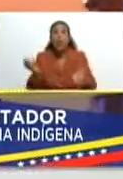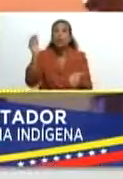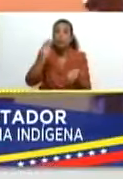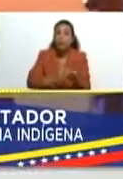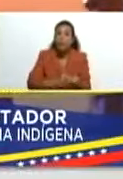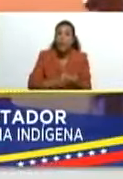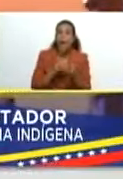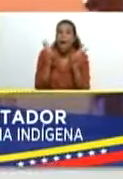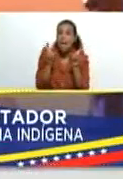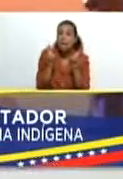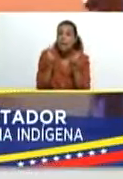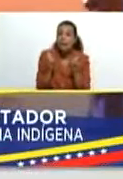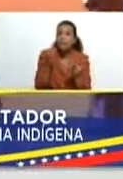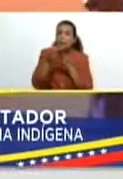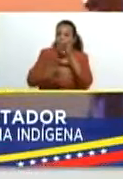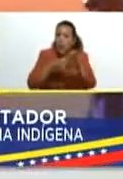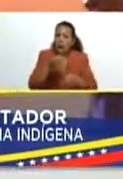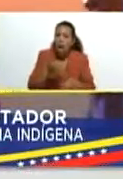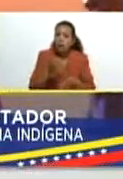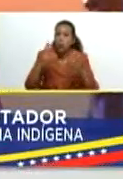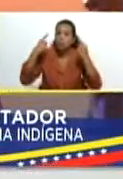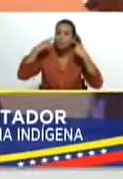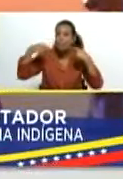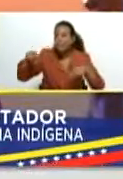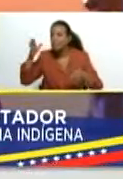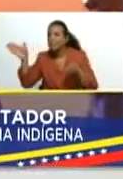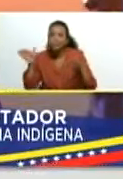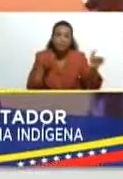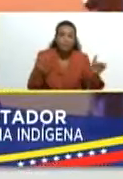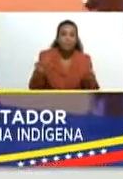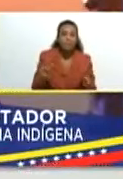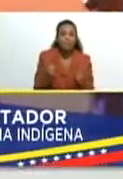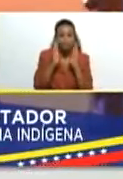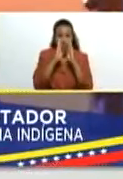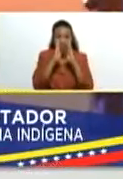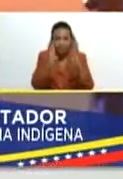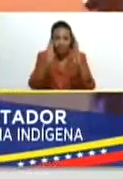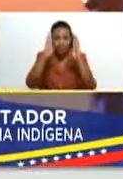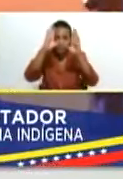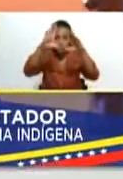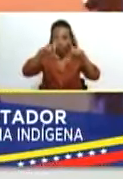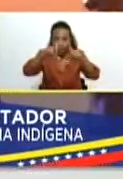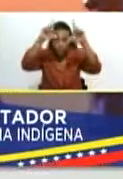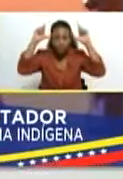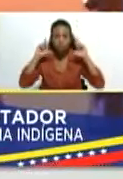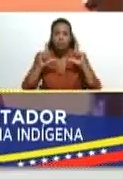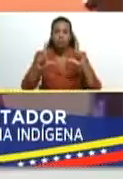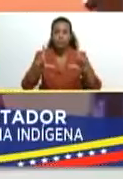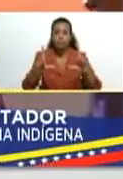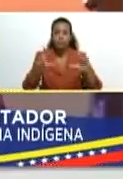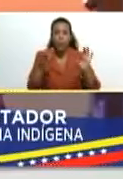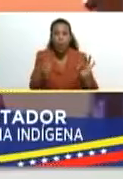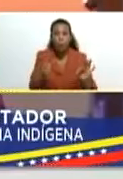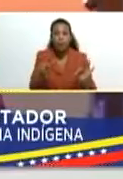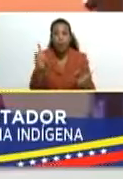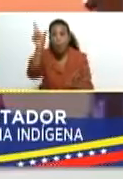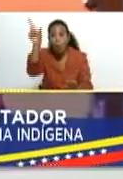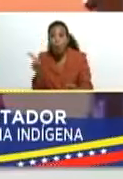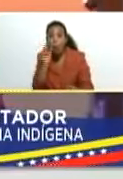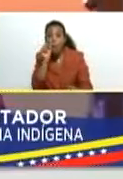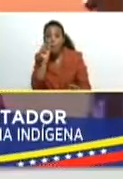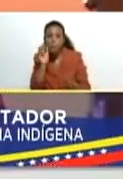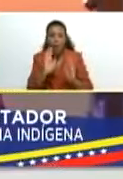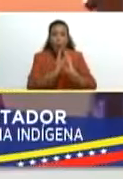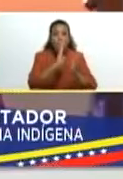para volver al punto, importante. Aquí Ernesto se trajo